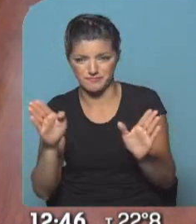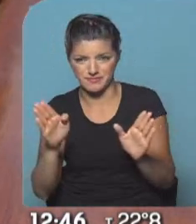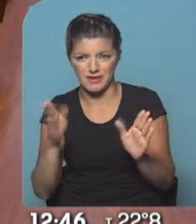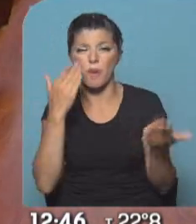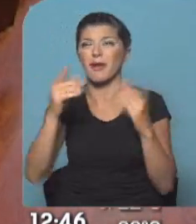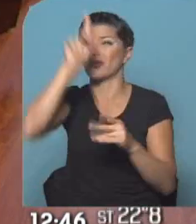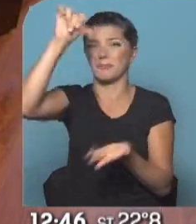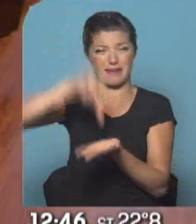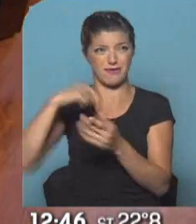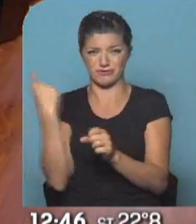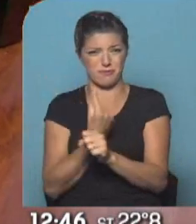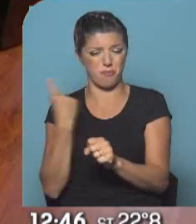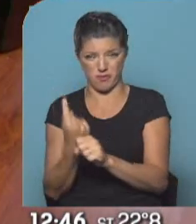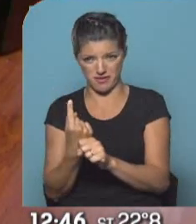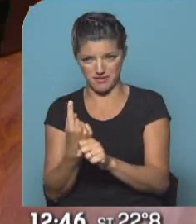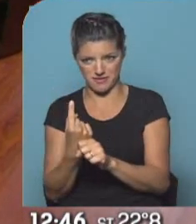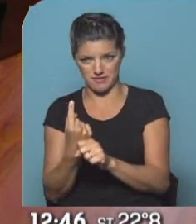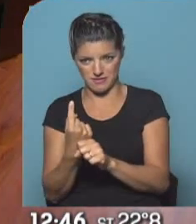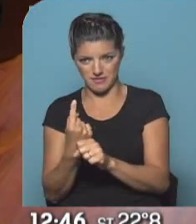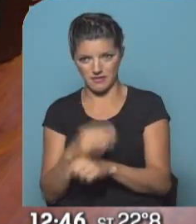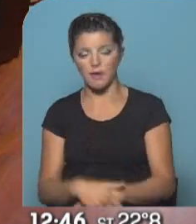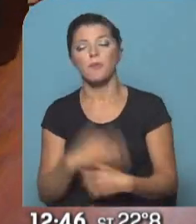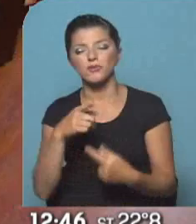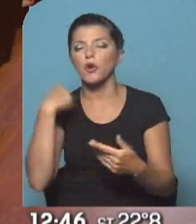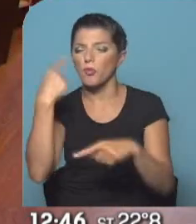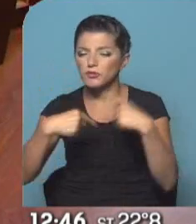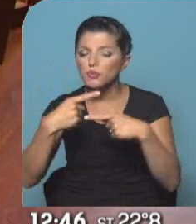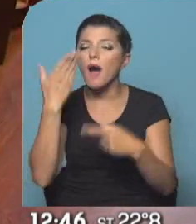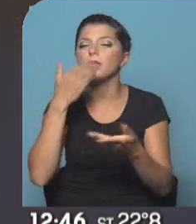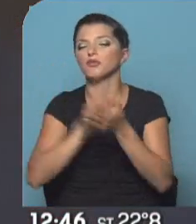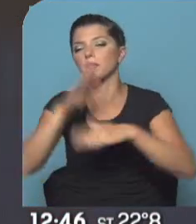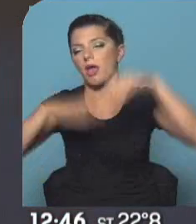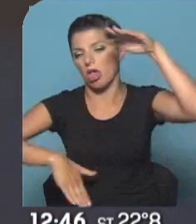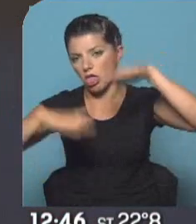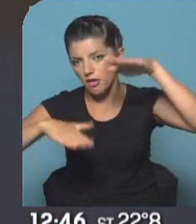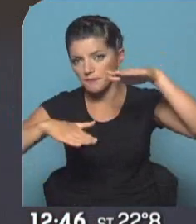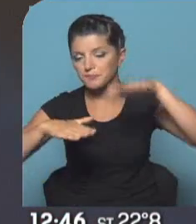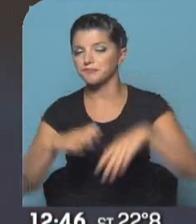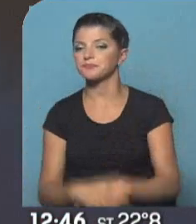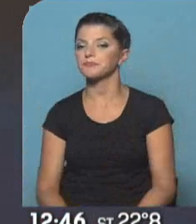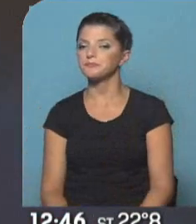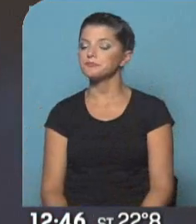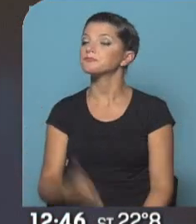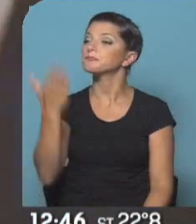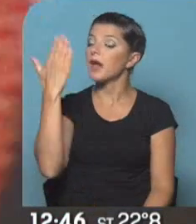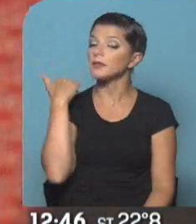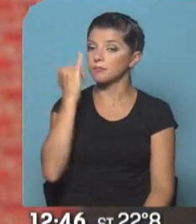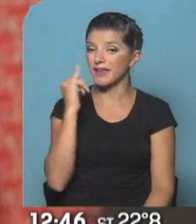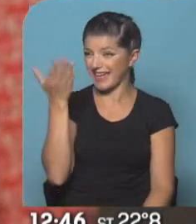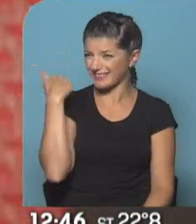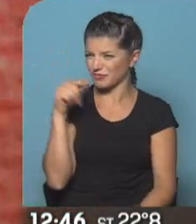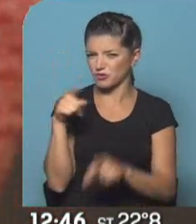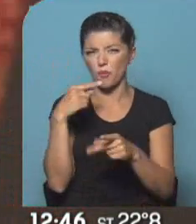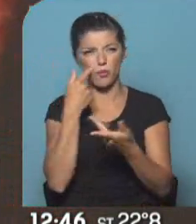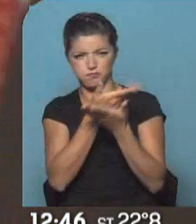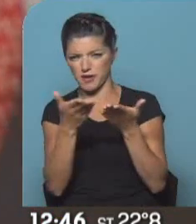esos países. Ahí es donde todavía se continúa ese tema de la inequidad. Hablábamos de la bulia, Jorge, y hablábamos fuera del aire también de lo que había